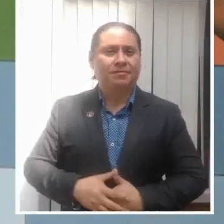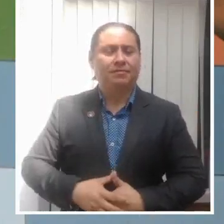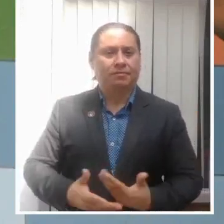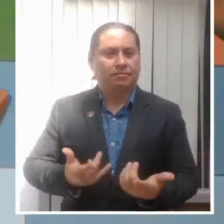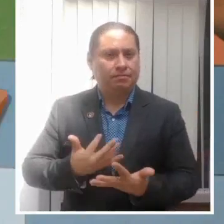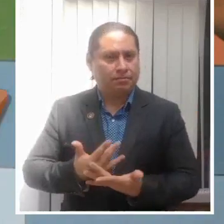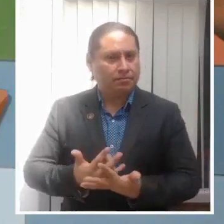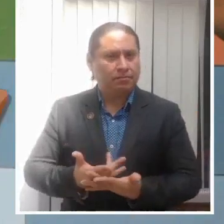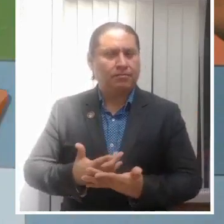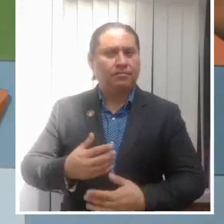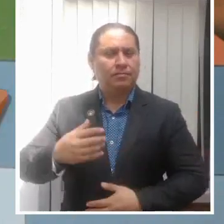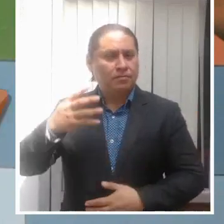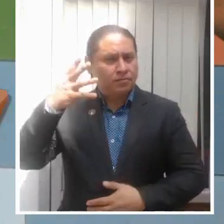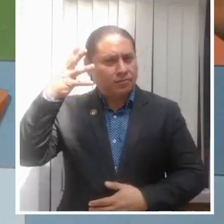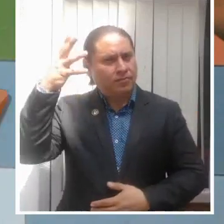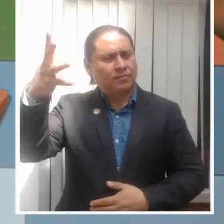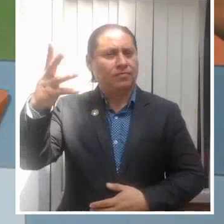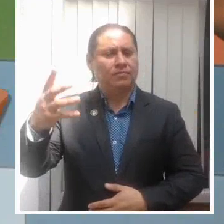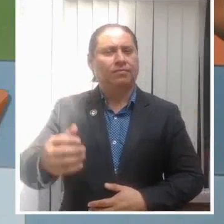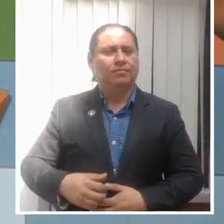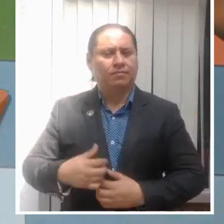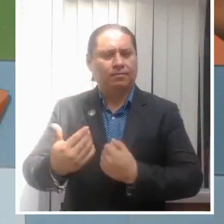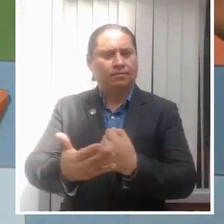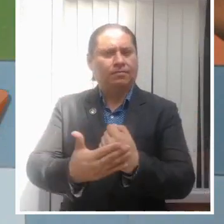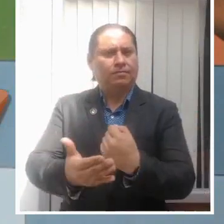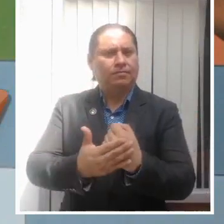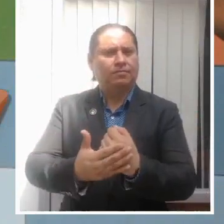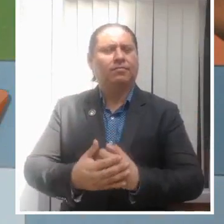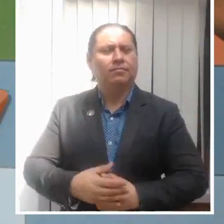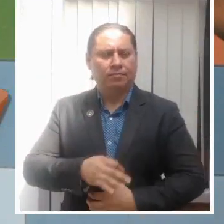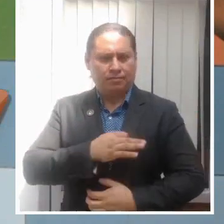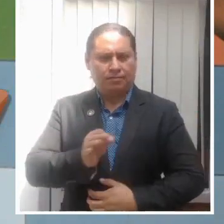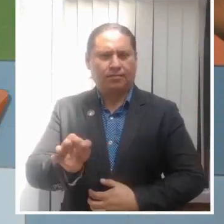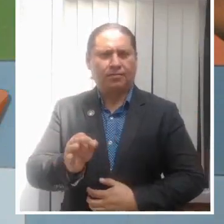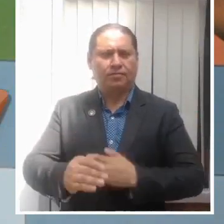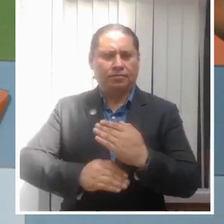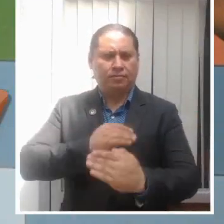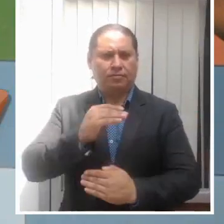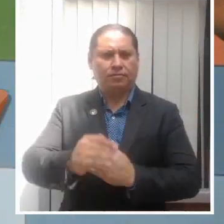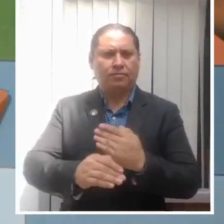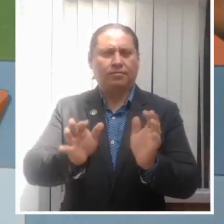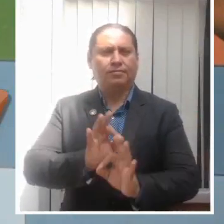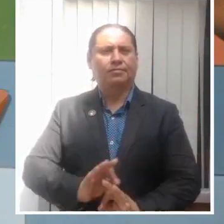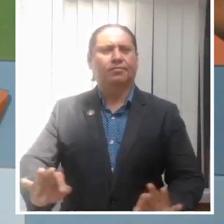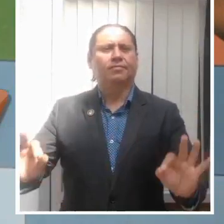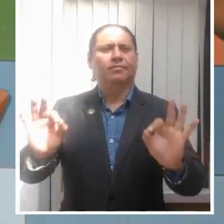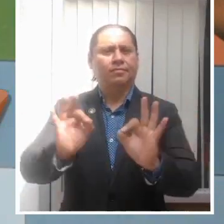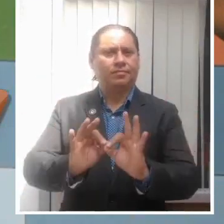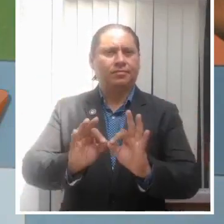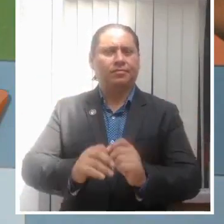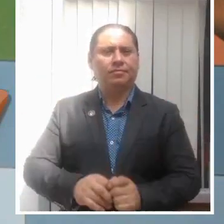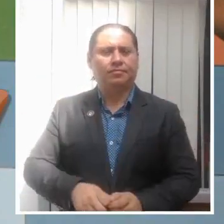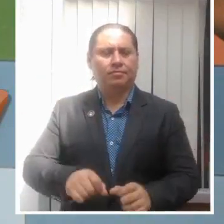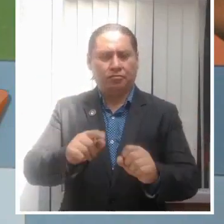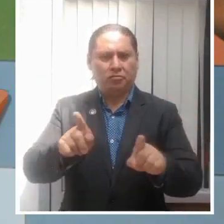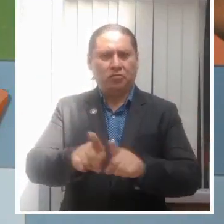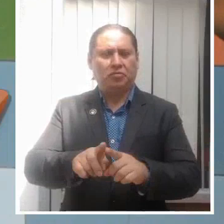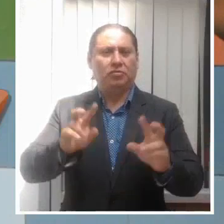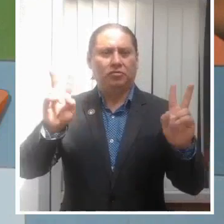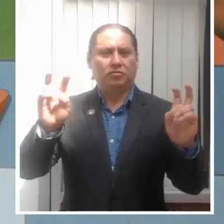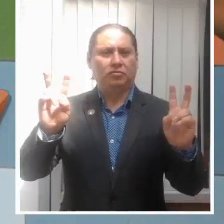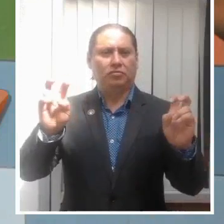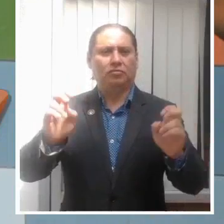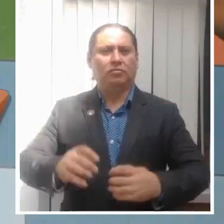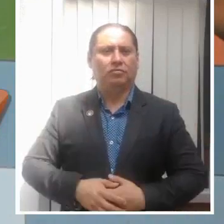espero que en un futuro próximo podremos hacer algunos avances importantes al respecto.